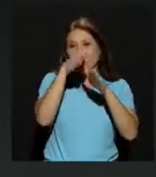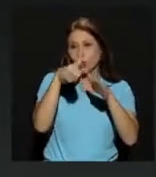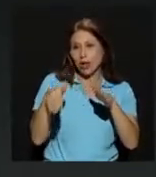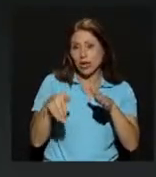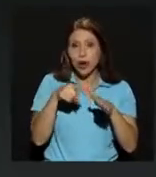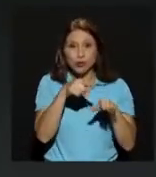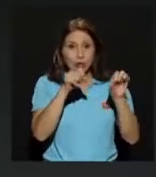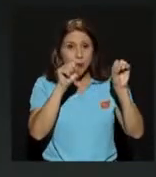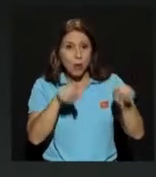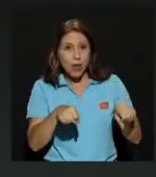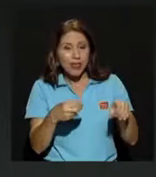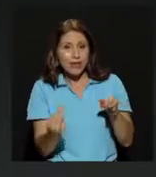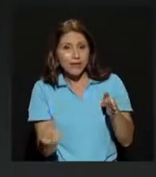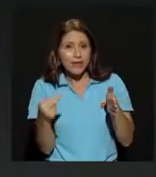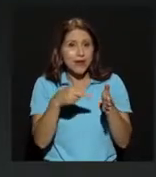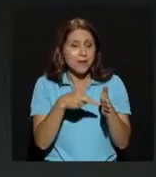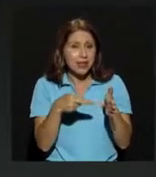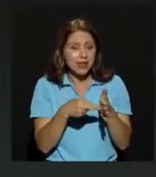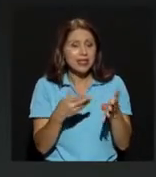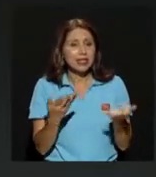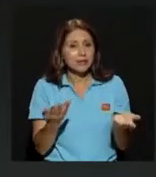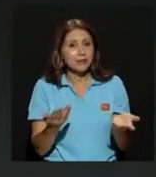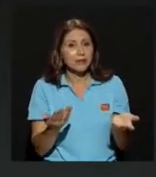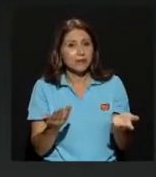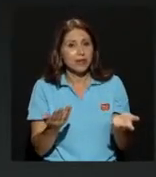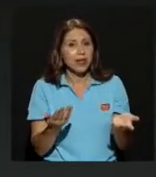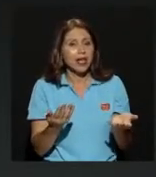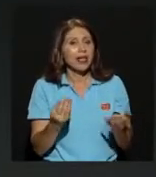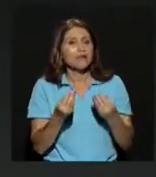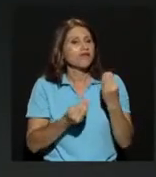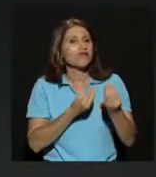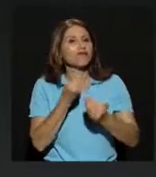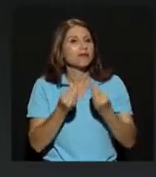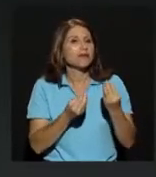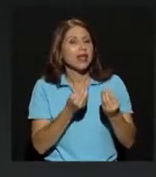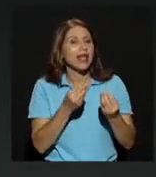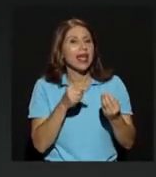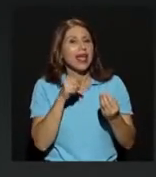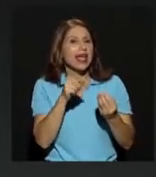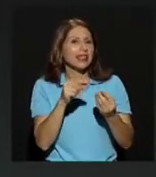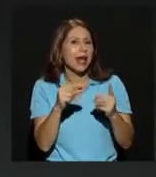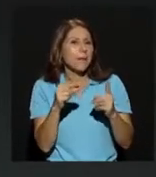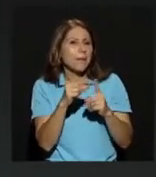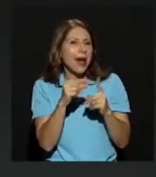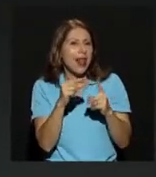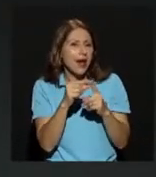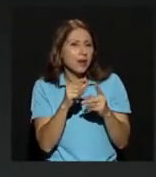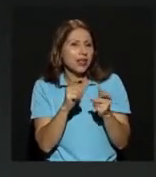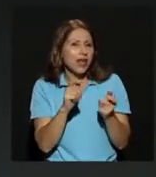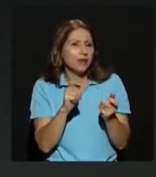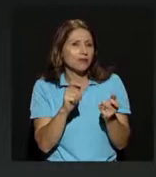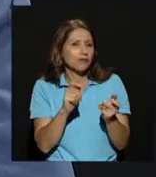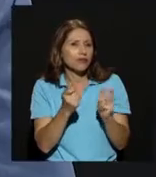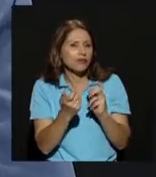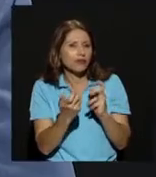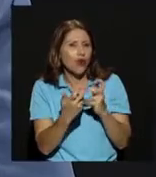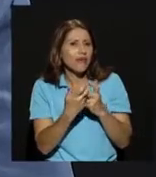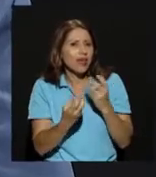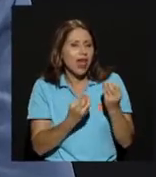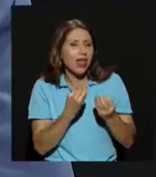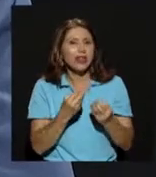repetir es la integración de esa palabrita codificada o no si